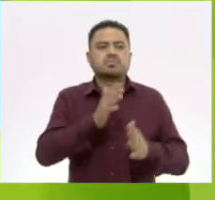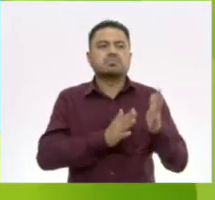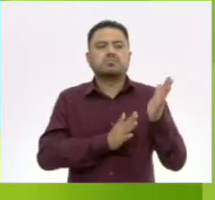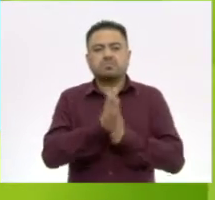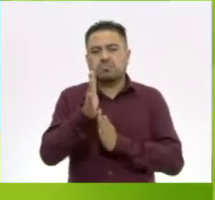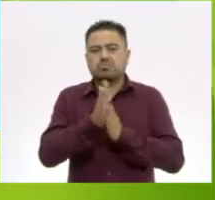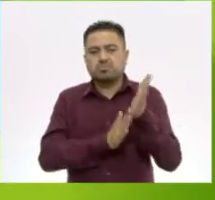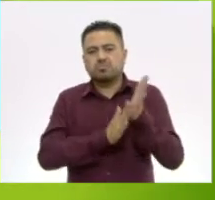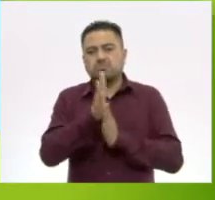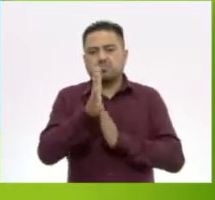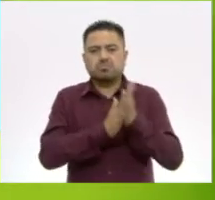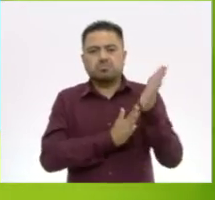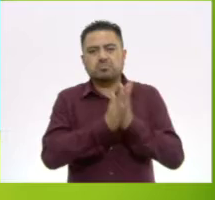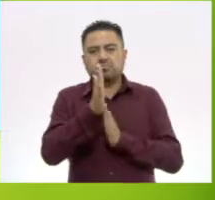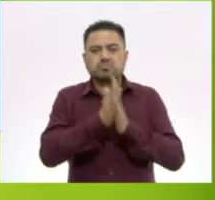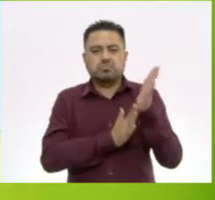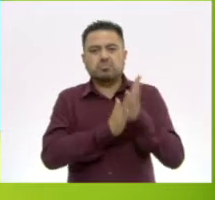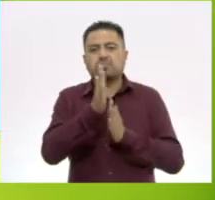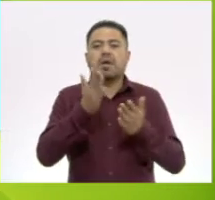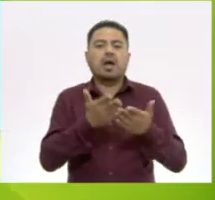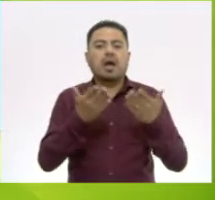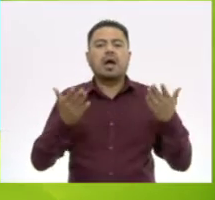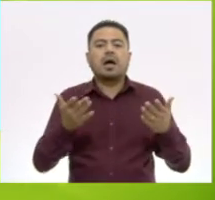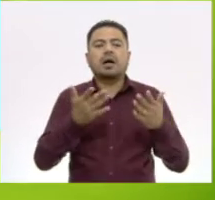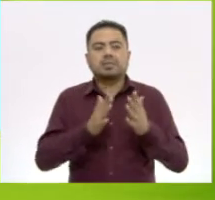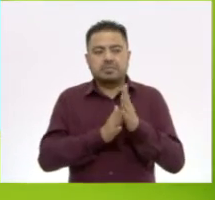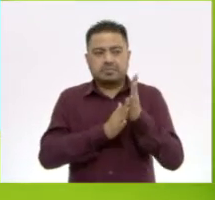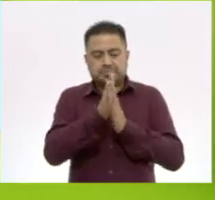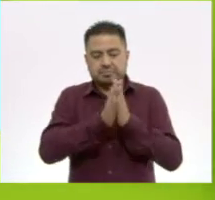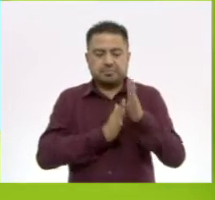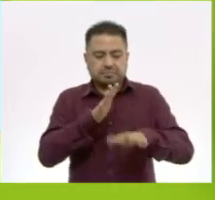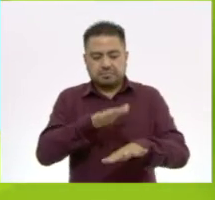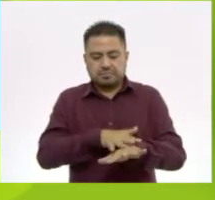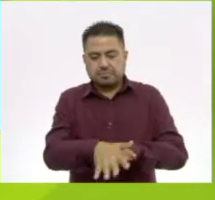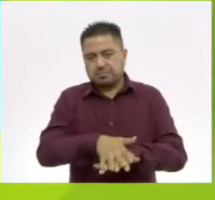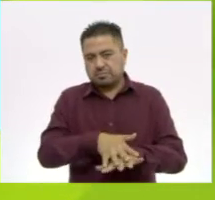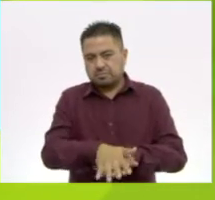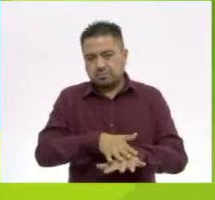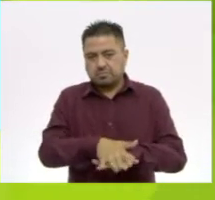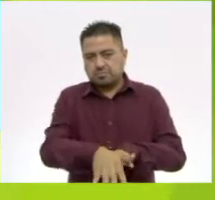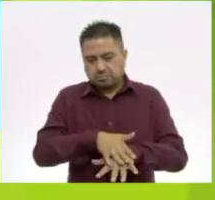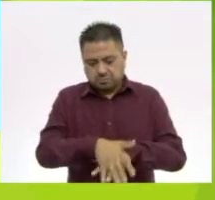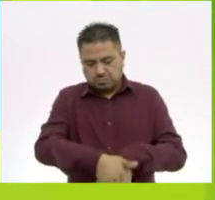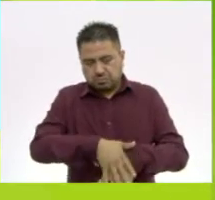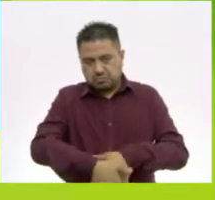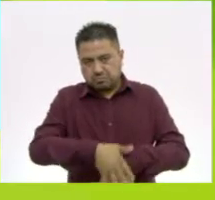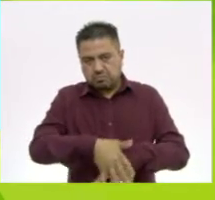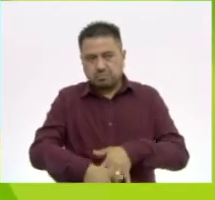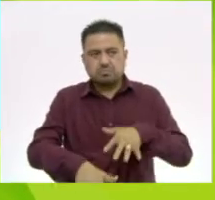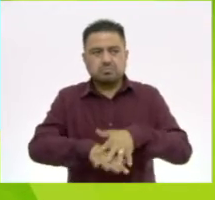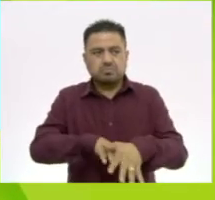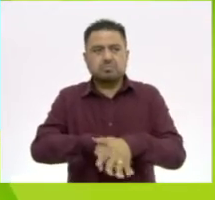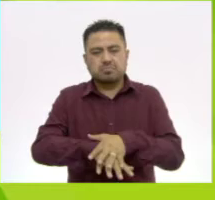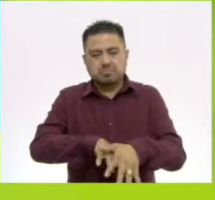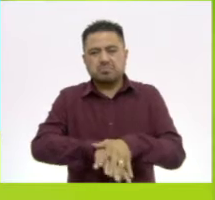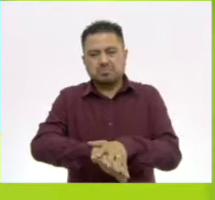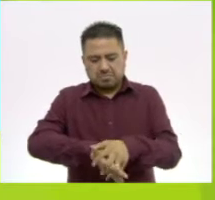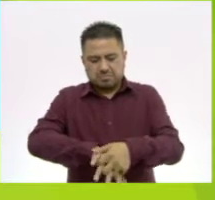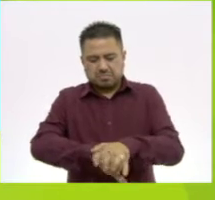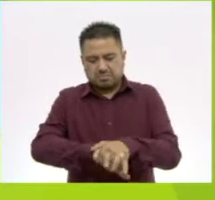palmas una con la otra ahora frota la palma de una de tus manos contra el torso de la otra entrelazando los dedos